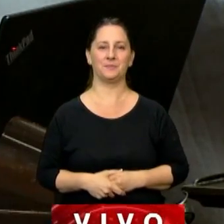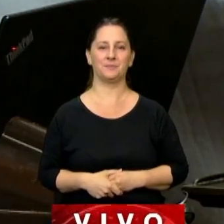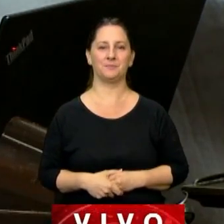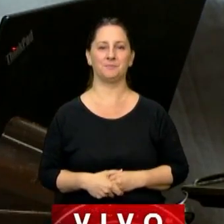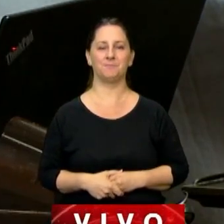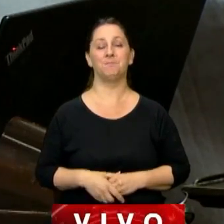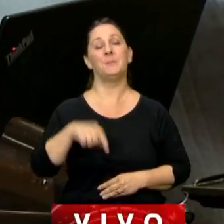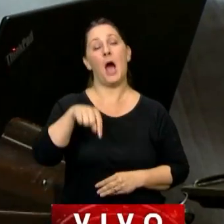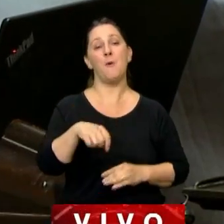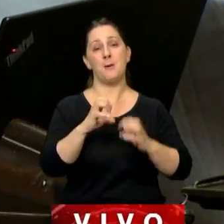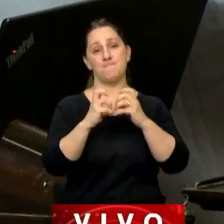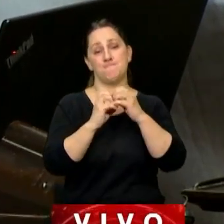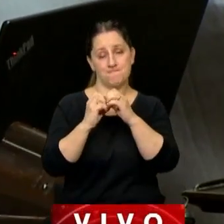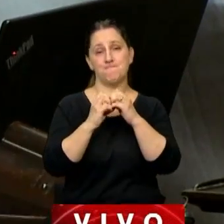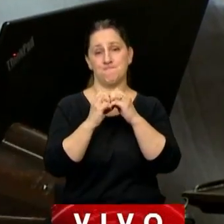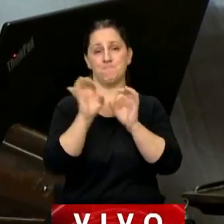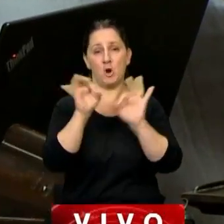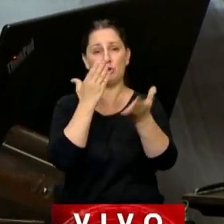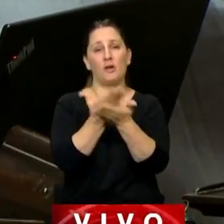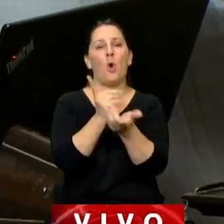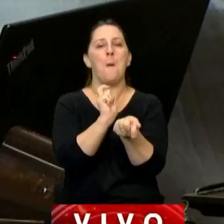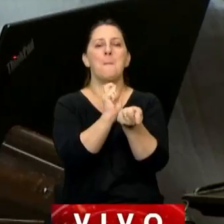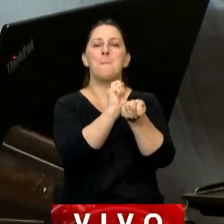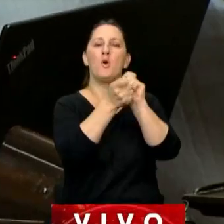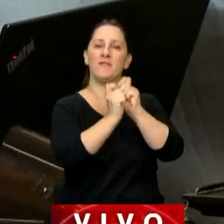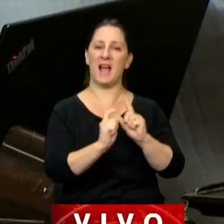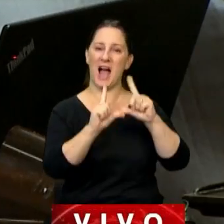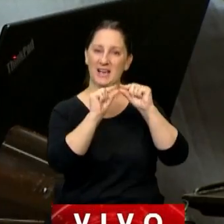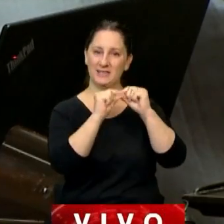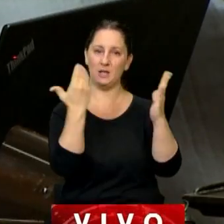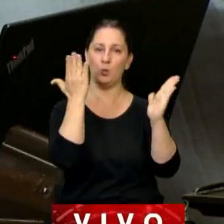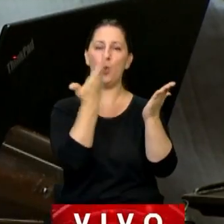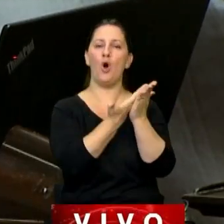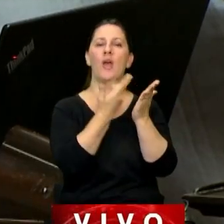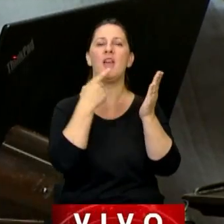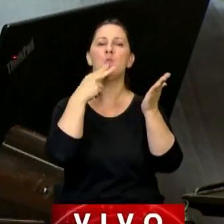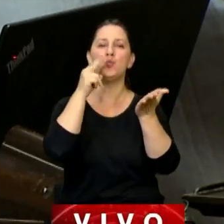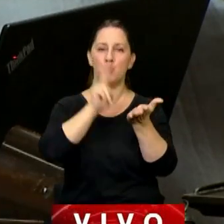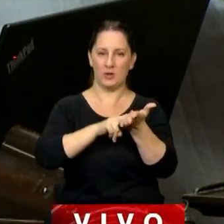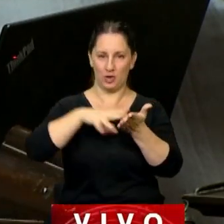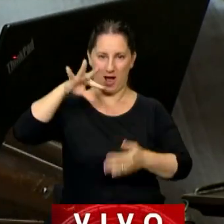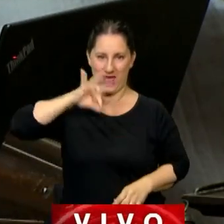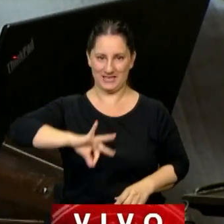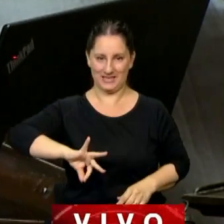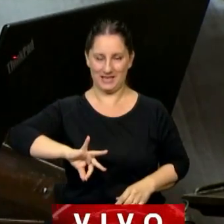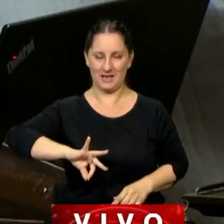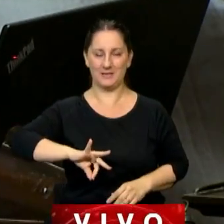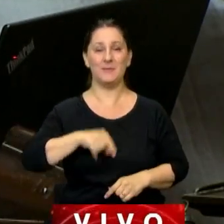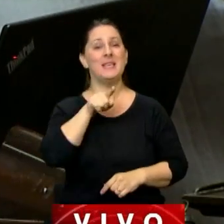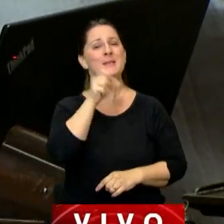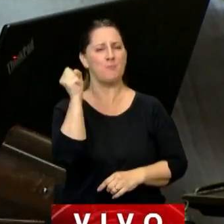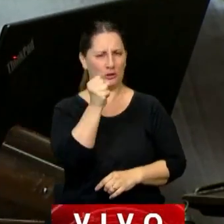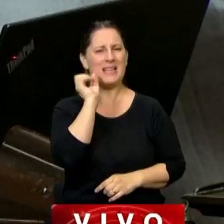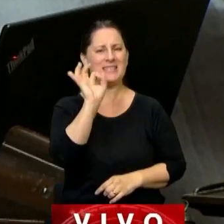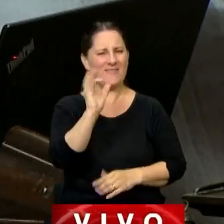Estamos tratando un proyecto, como dijeron, de modificación de un artículo del impuesto a las ganancias. Es importante saber